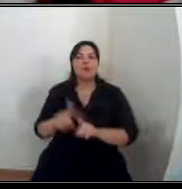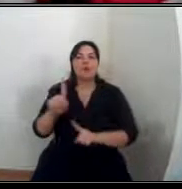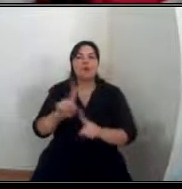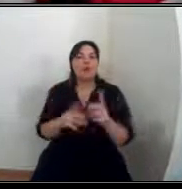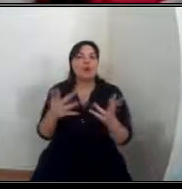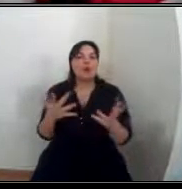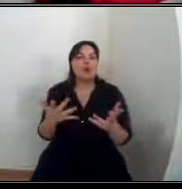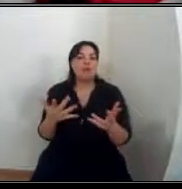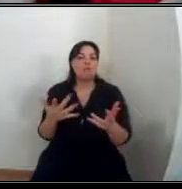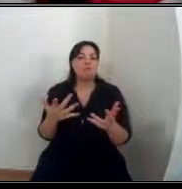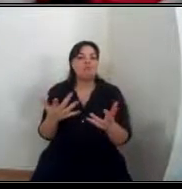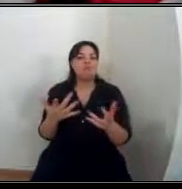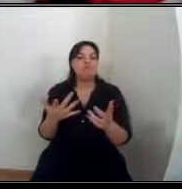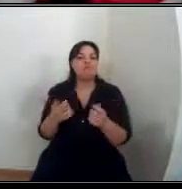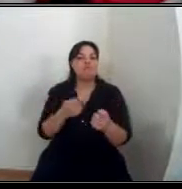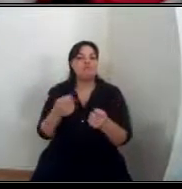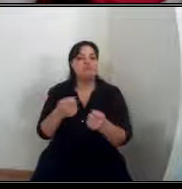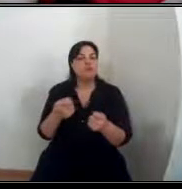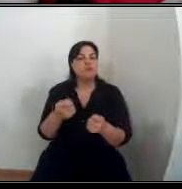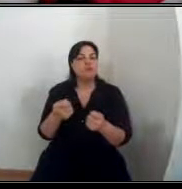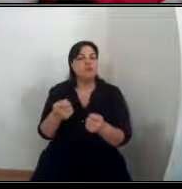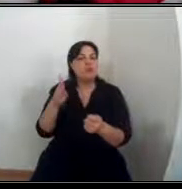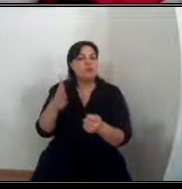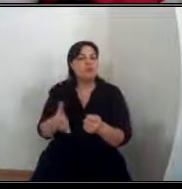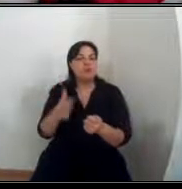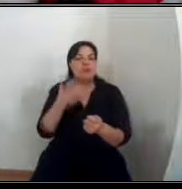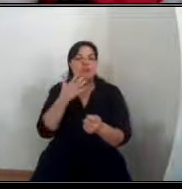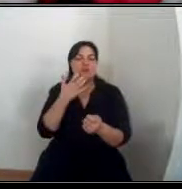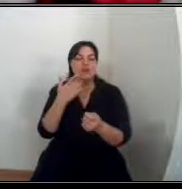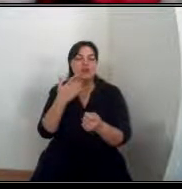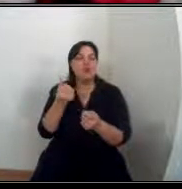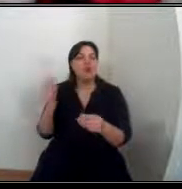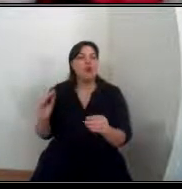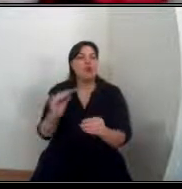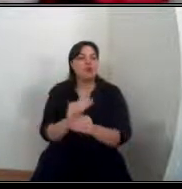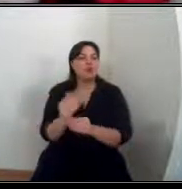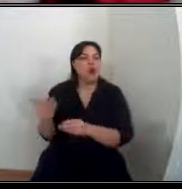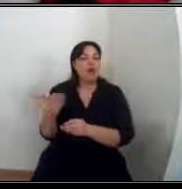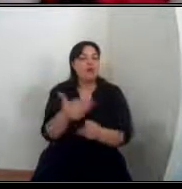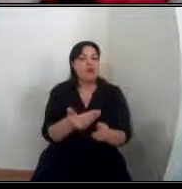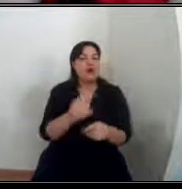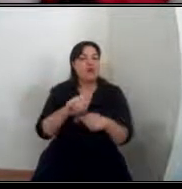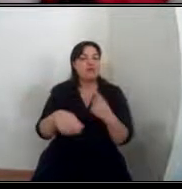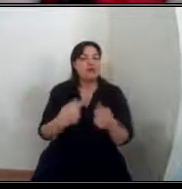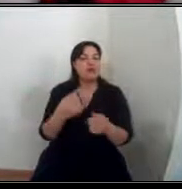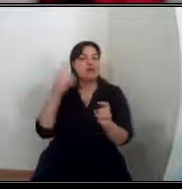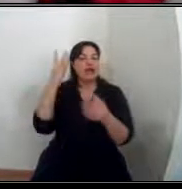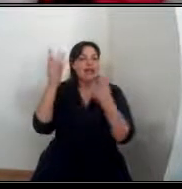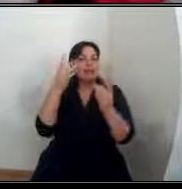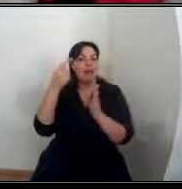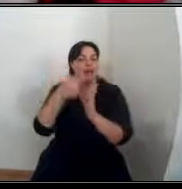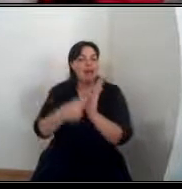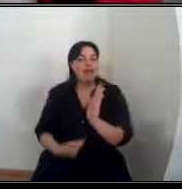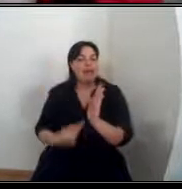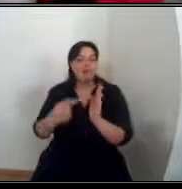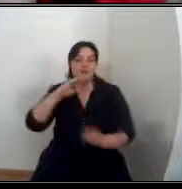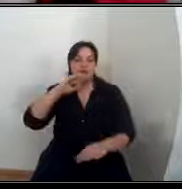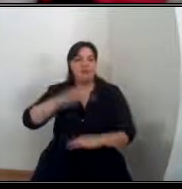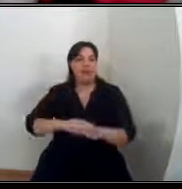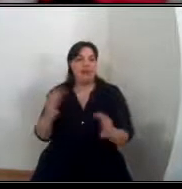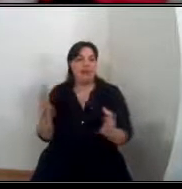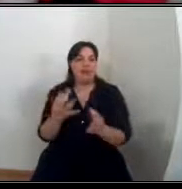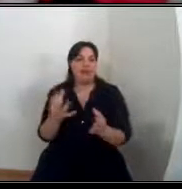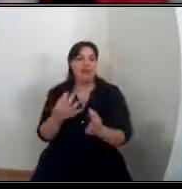muy encorsetados. Una vez que te conceden una ayuda para un proyecto, tú no te puedes salir de las actividades que has dicho que vas a realizar.